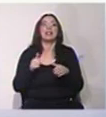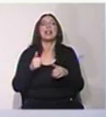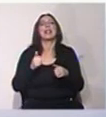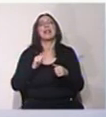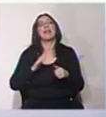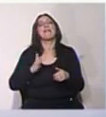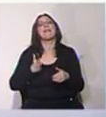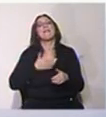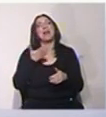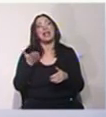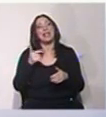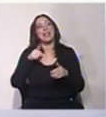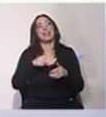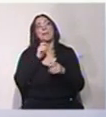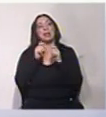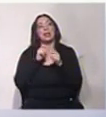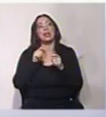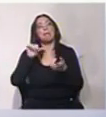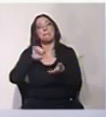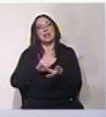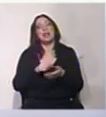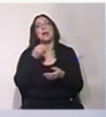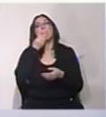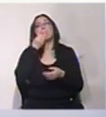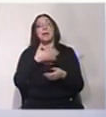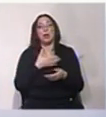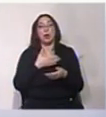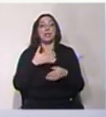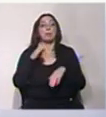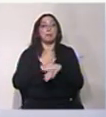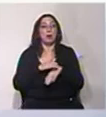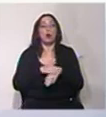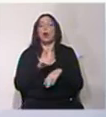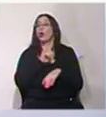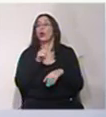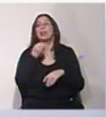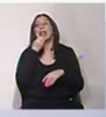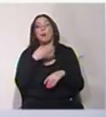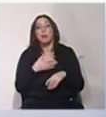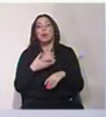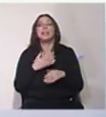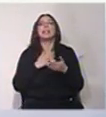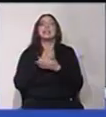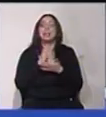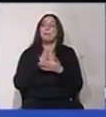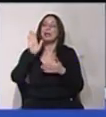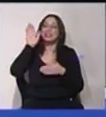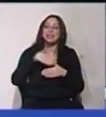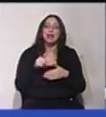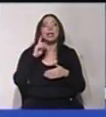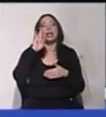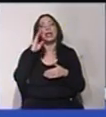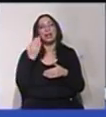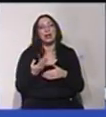periodistas de nuestro país que en los mejores momentos y en los no tan buenos nos tuvieron en cuenta y nos